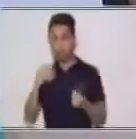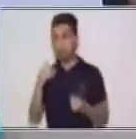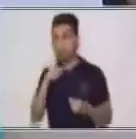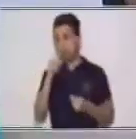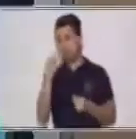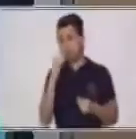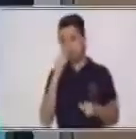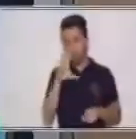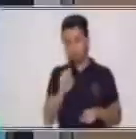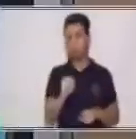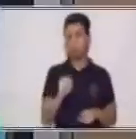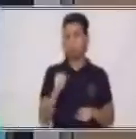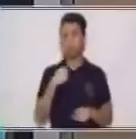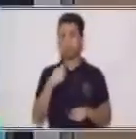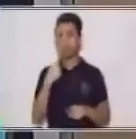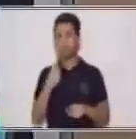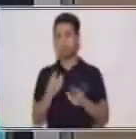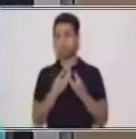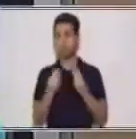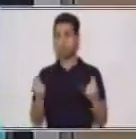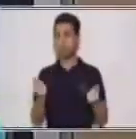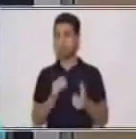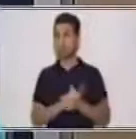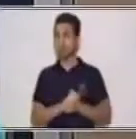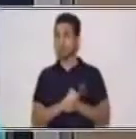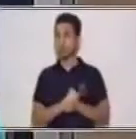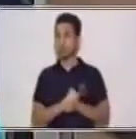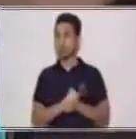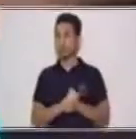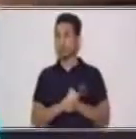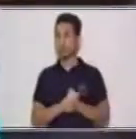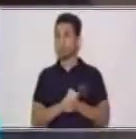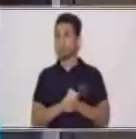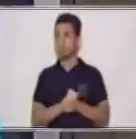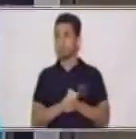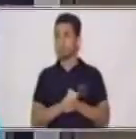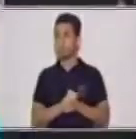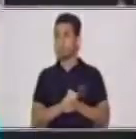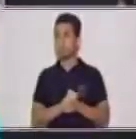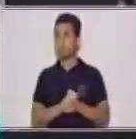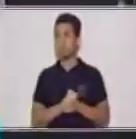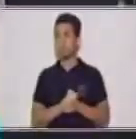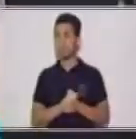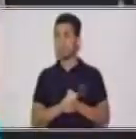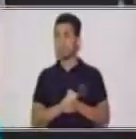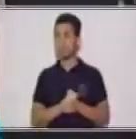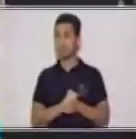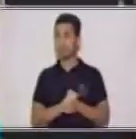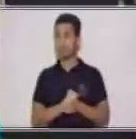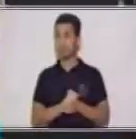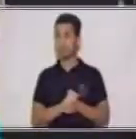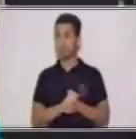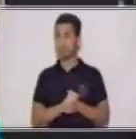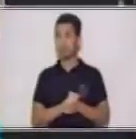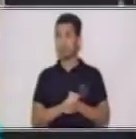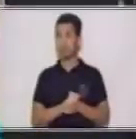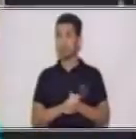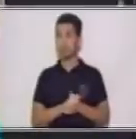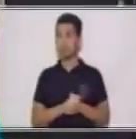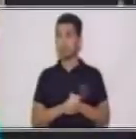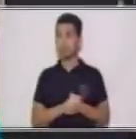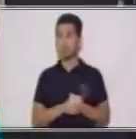a verificar nuestras soluciones. ¿Me ayudas, profe? Claro. Nuestro problema, aquí está. Aquí está el problema. Vamos. Entonces, para